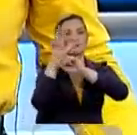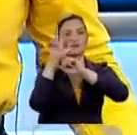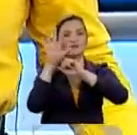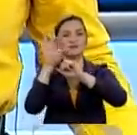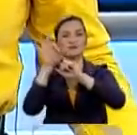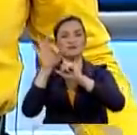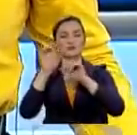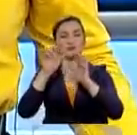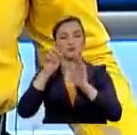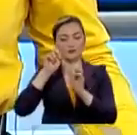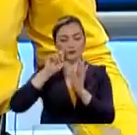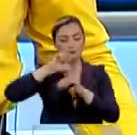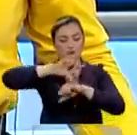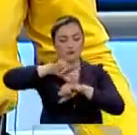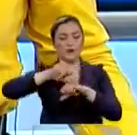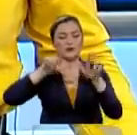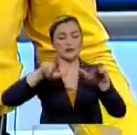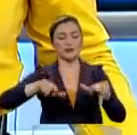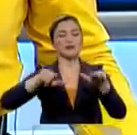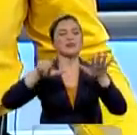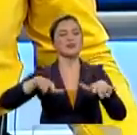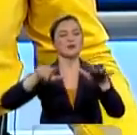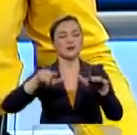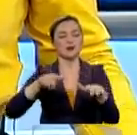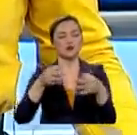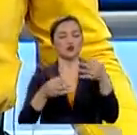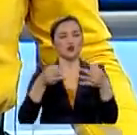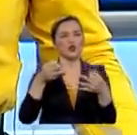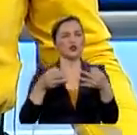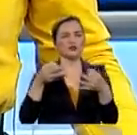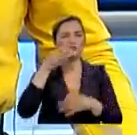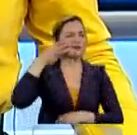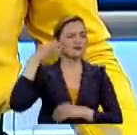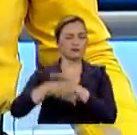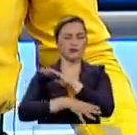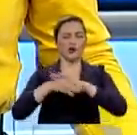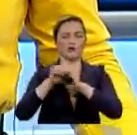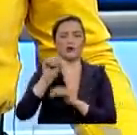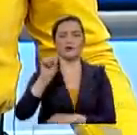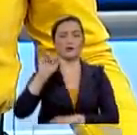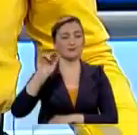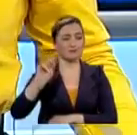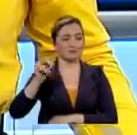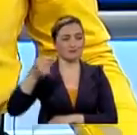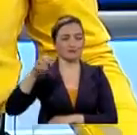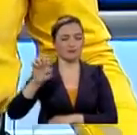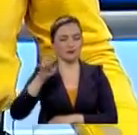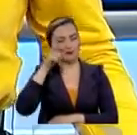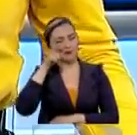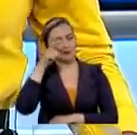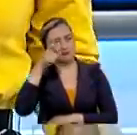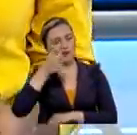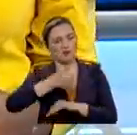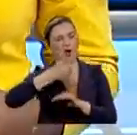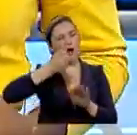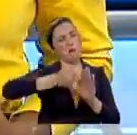8:39. Luego de 7 meses se reinstaló la audiencia del juicio del caso Singe. Tanto Fiscalía como la Procuraduría sostiene que el perjuicio al